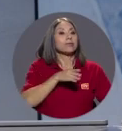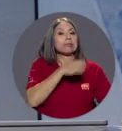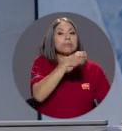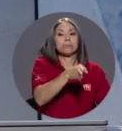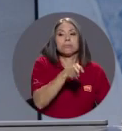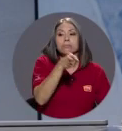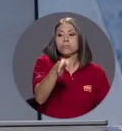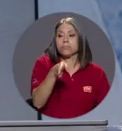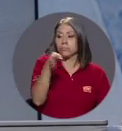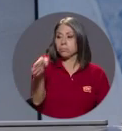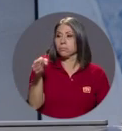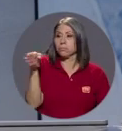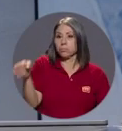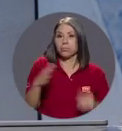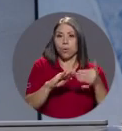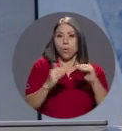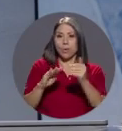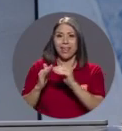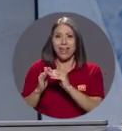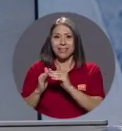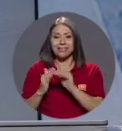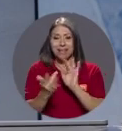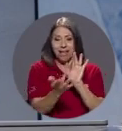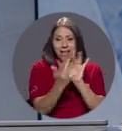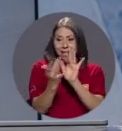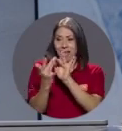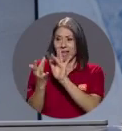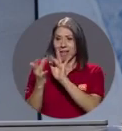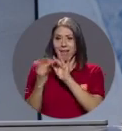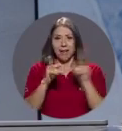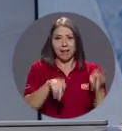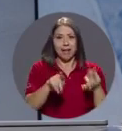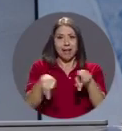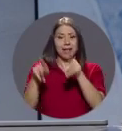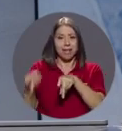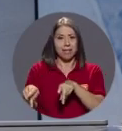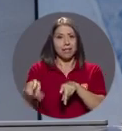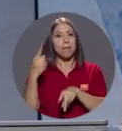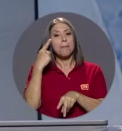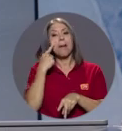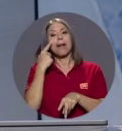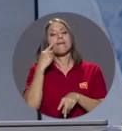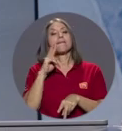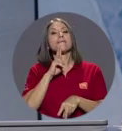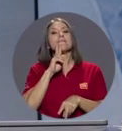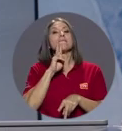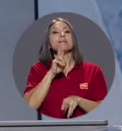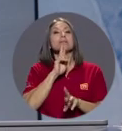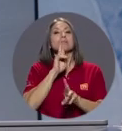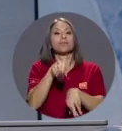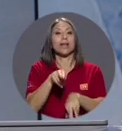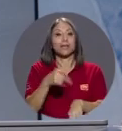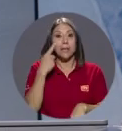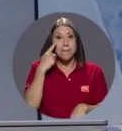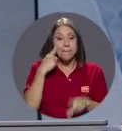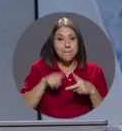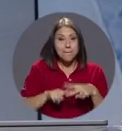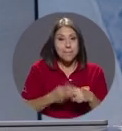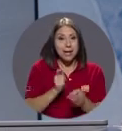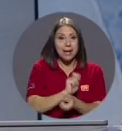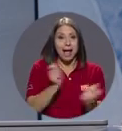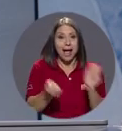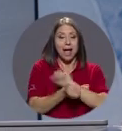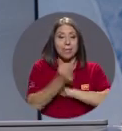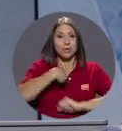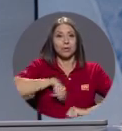llegar a las comunidades y a la gente para que esto realmente empiece a dar frutos y que empezamos a ver cambios en